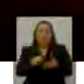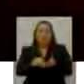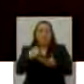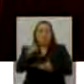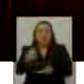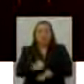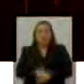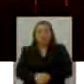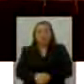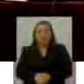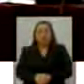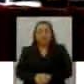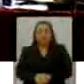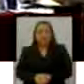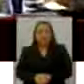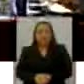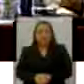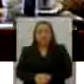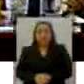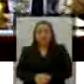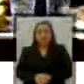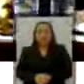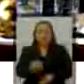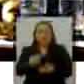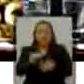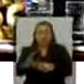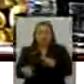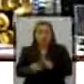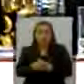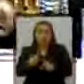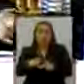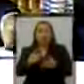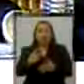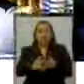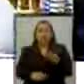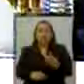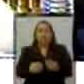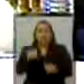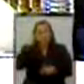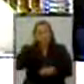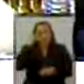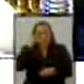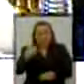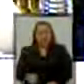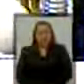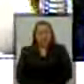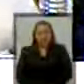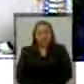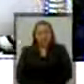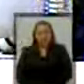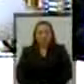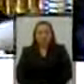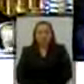donación, de manera que podamos introducir los elementos que puedan empezar a hacer